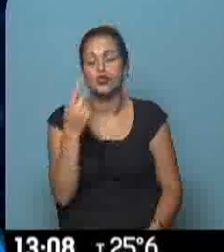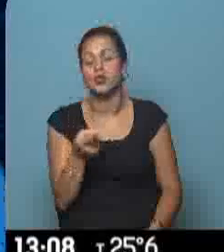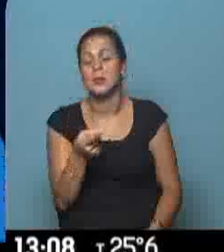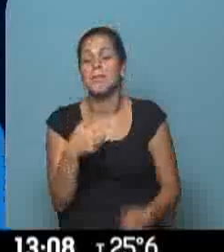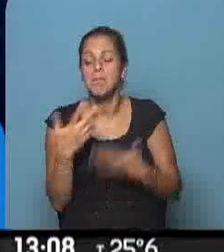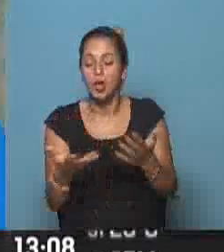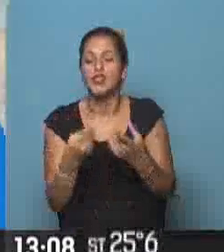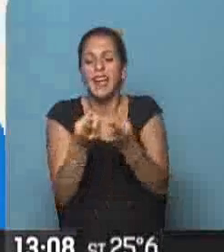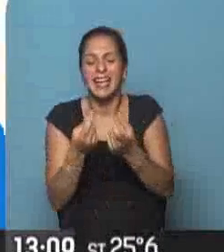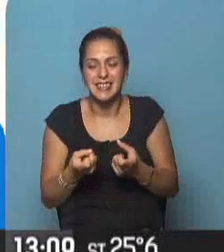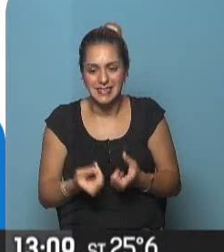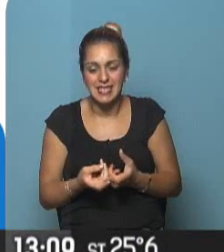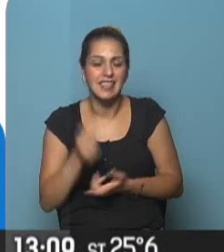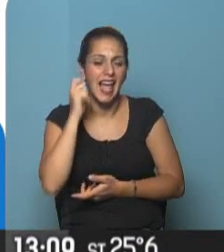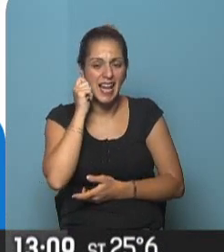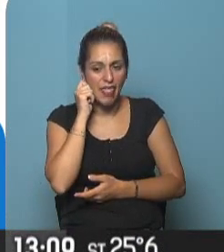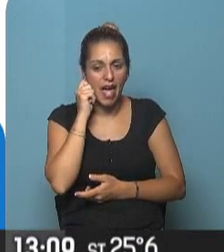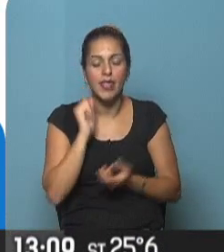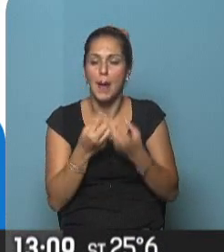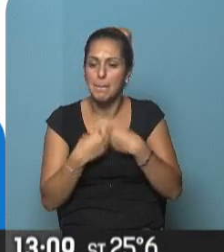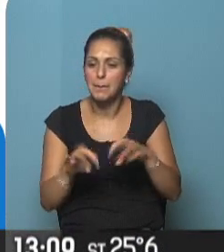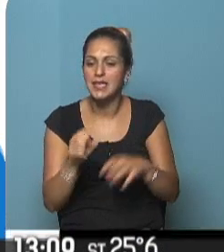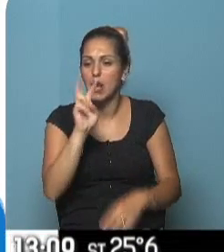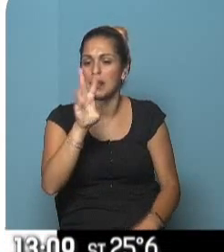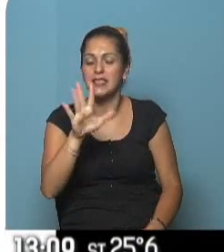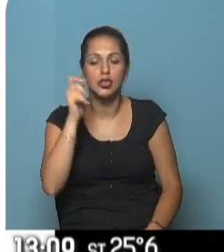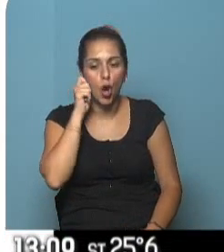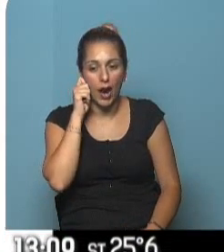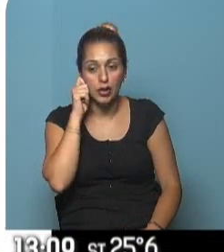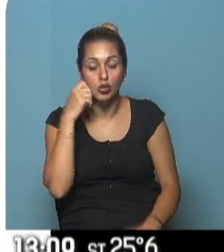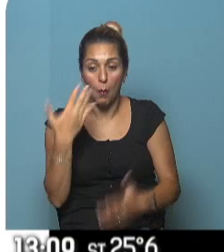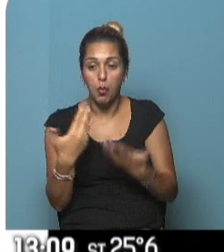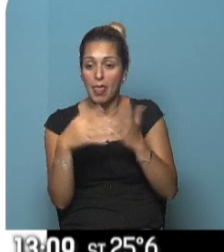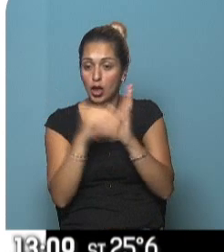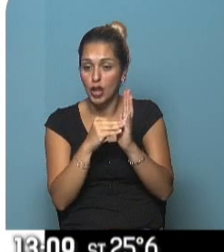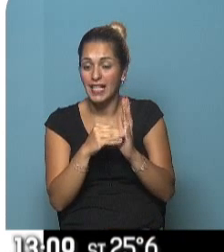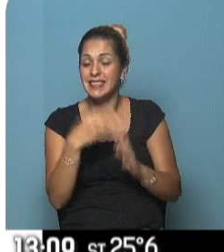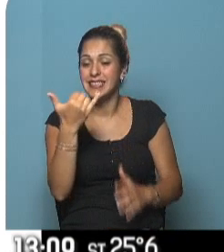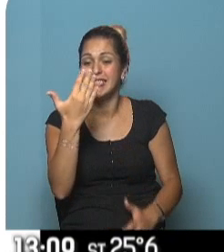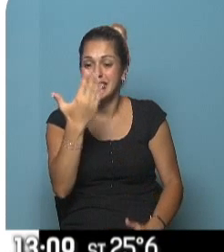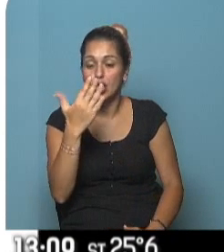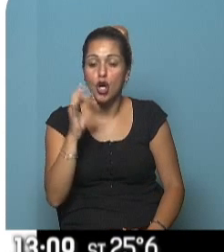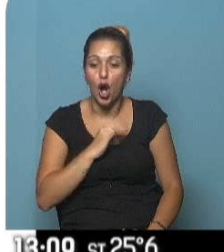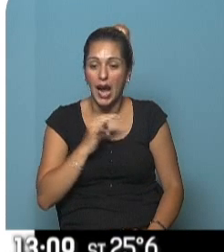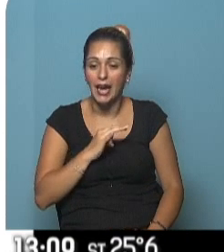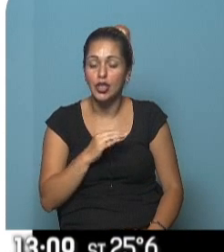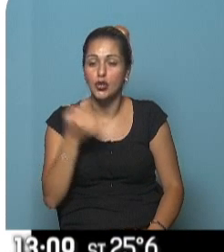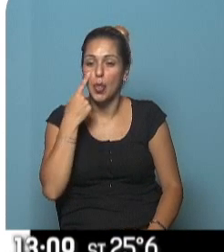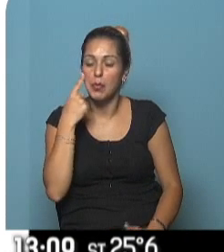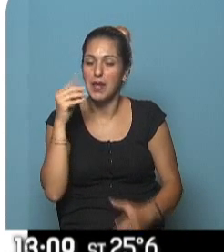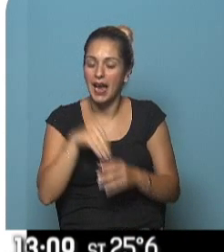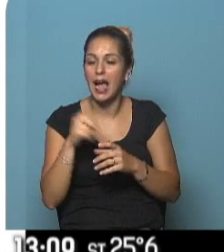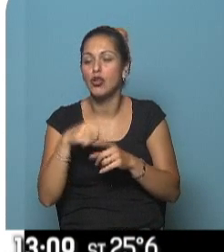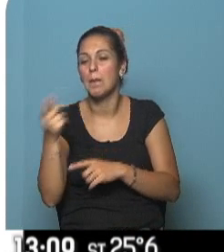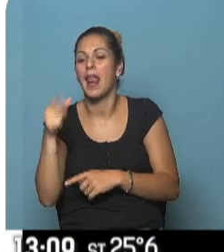requisitos la edad es a partir de los 25 años y cinco años de residencia esto es para extranjeros